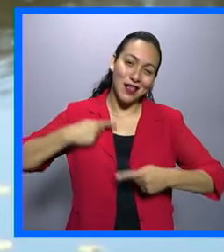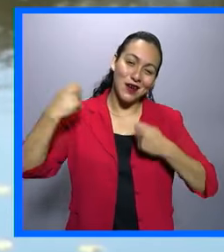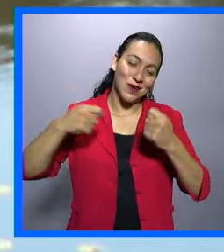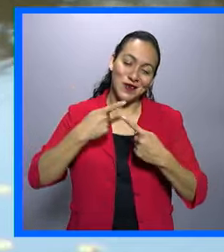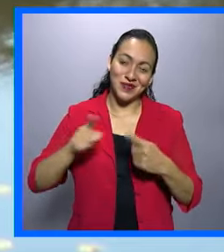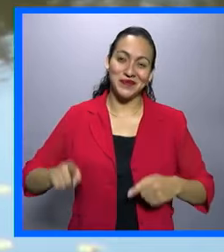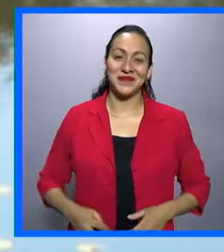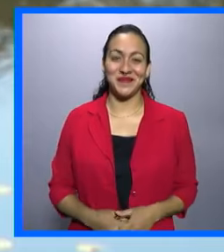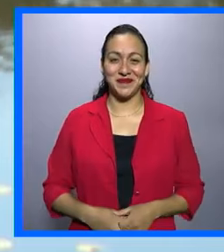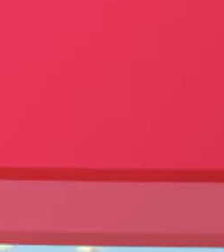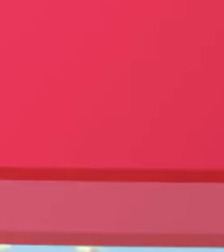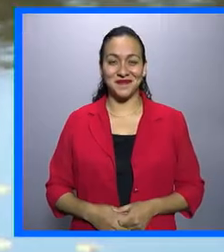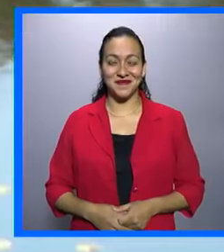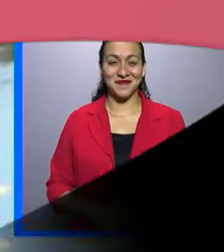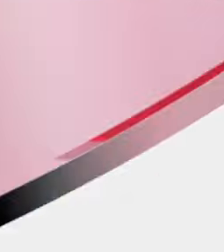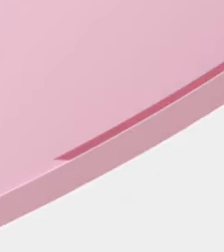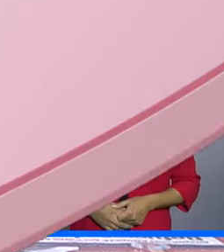Rosy García.